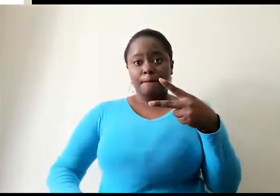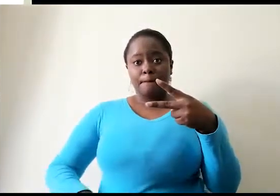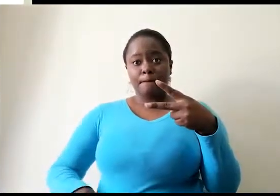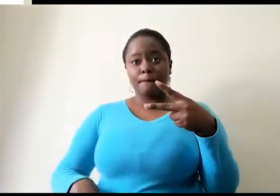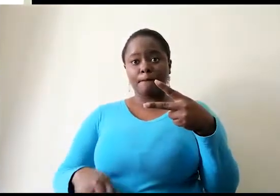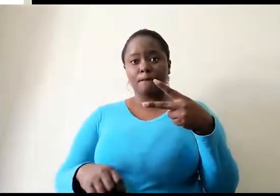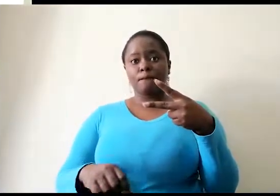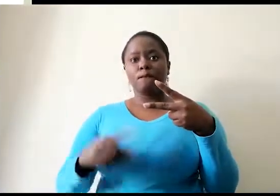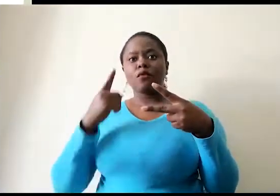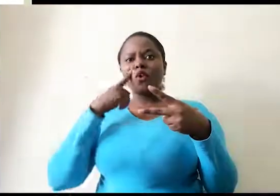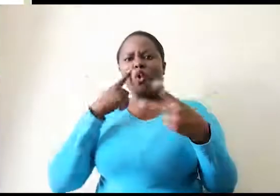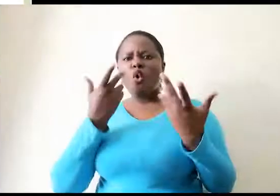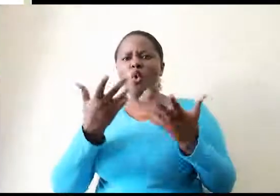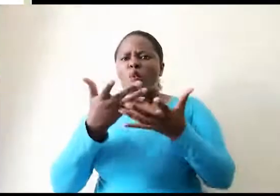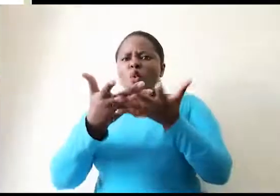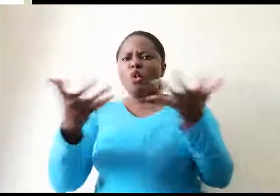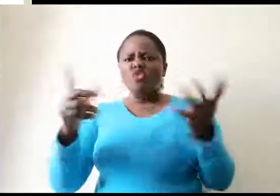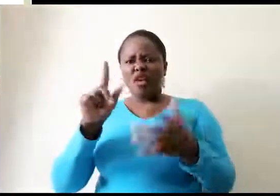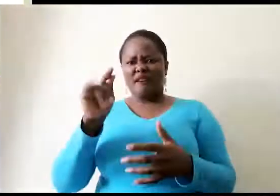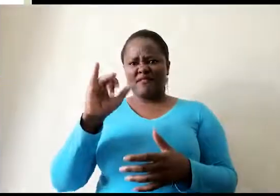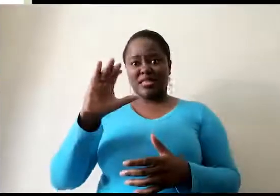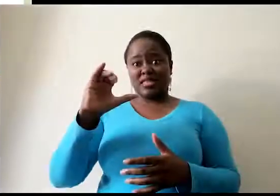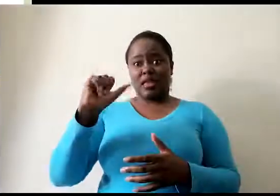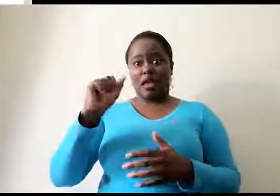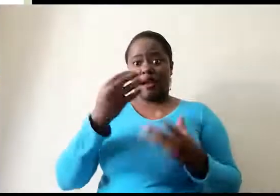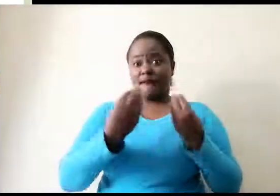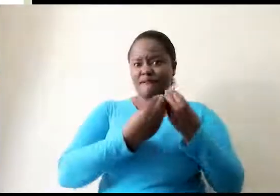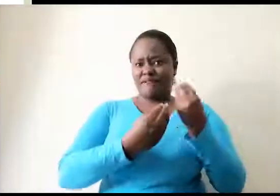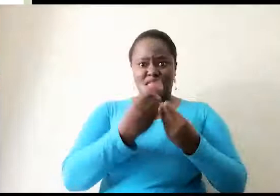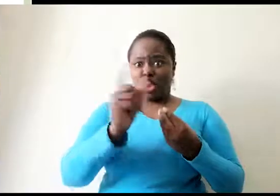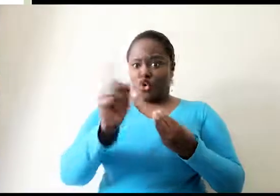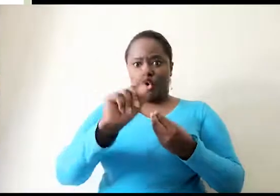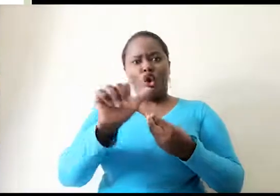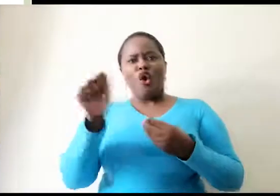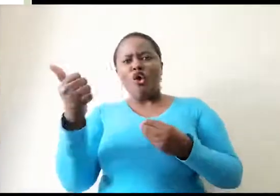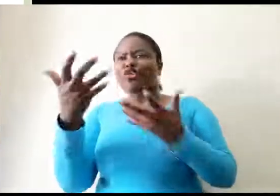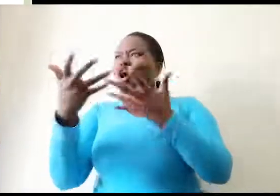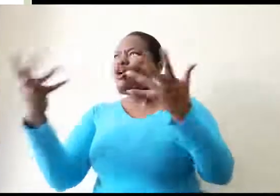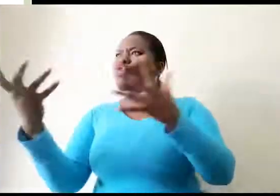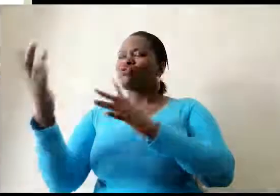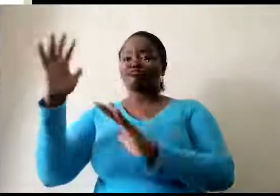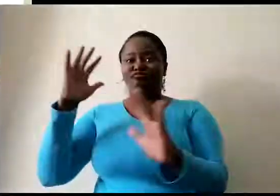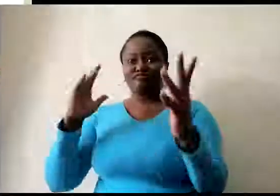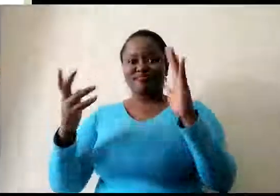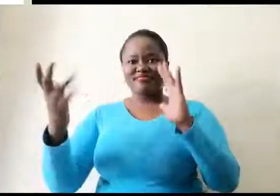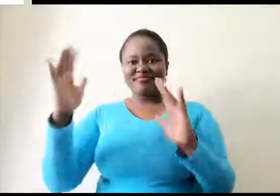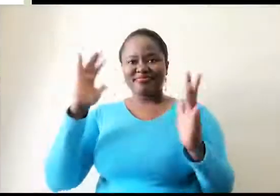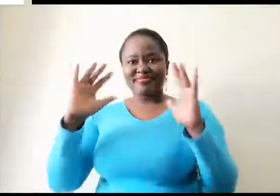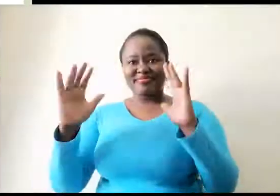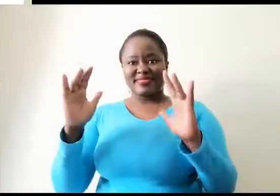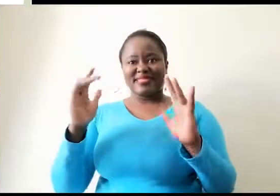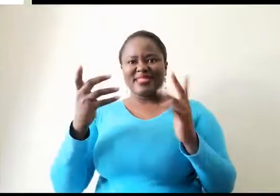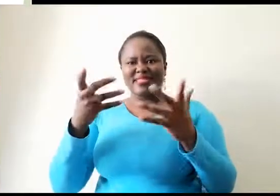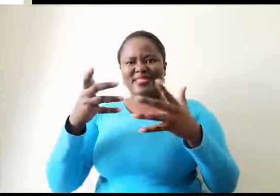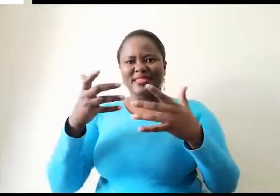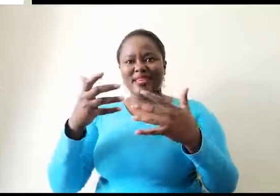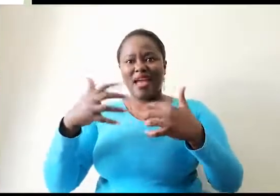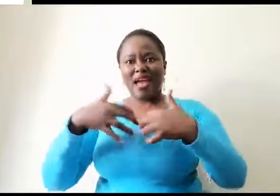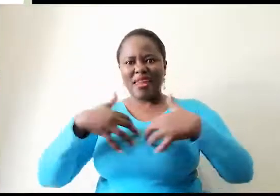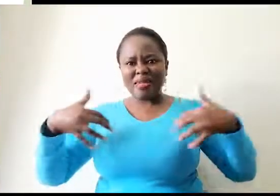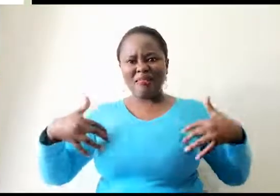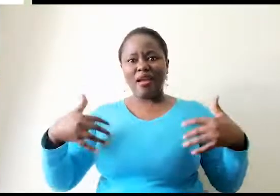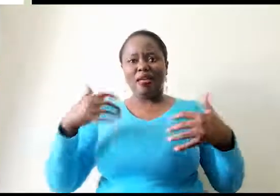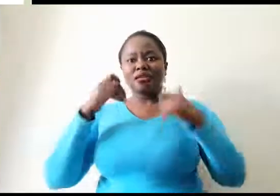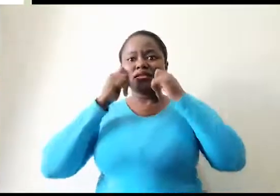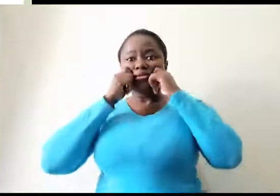se va a conocer como la física. En ella, Epicuro defiende, y todos los epicureístas